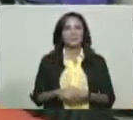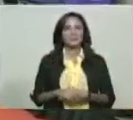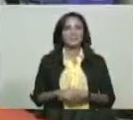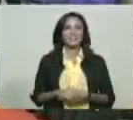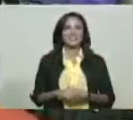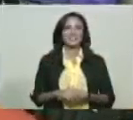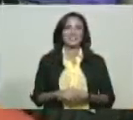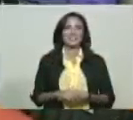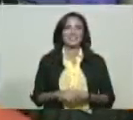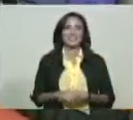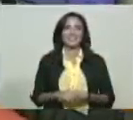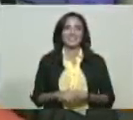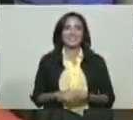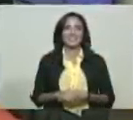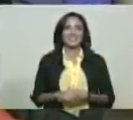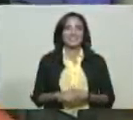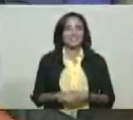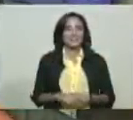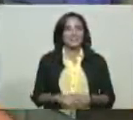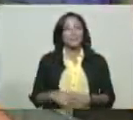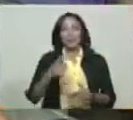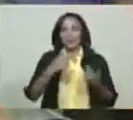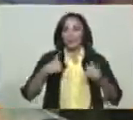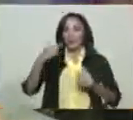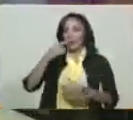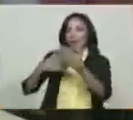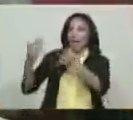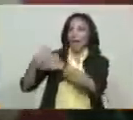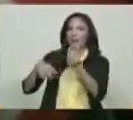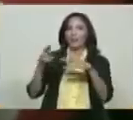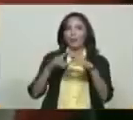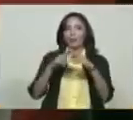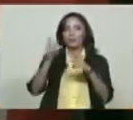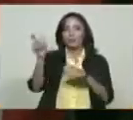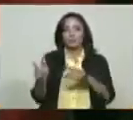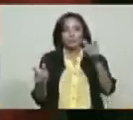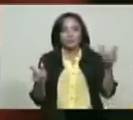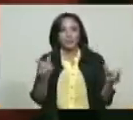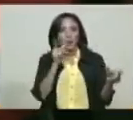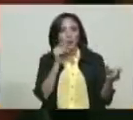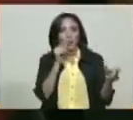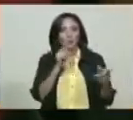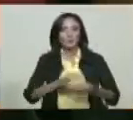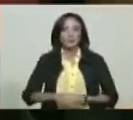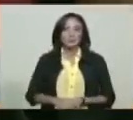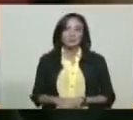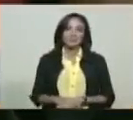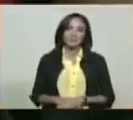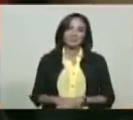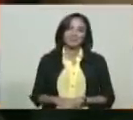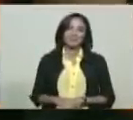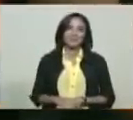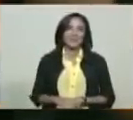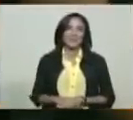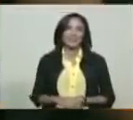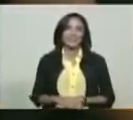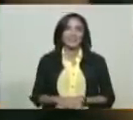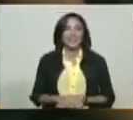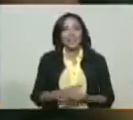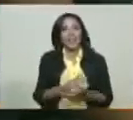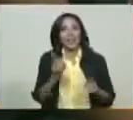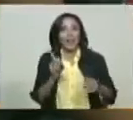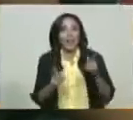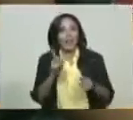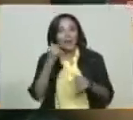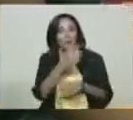Yo era un muchachito cuando conocí a David y a Fernando y a otros compañeros. Y lamentablemente ellos